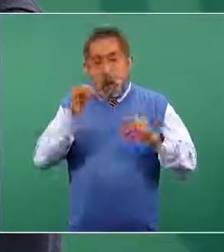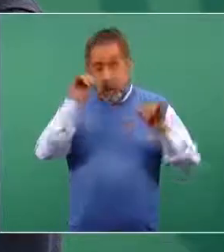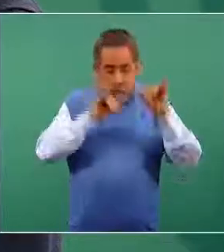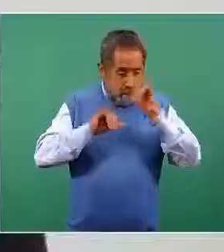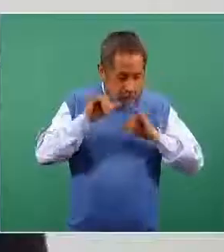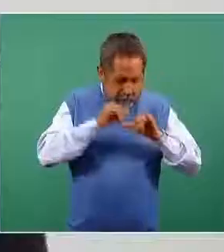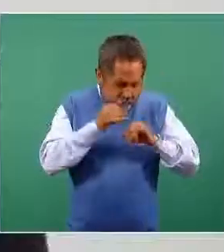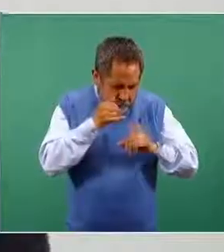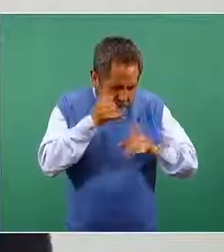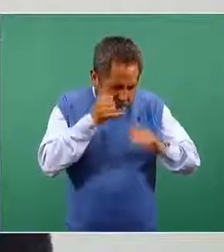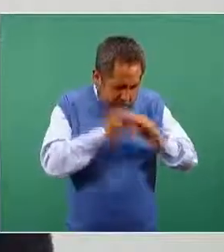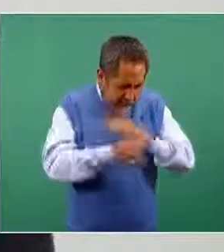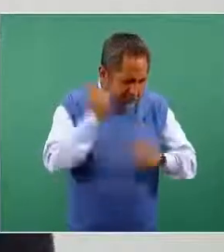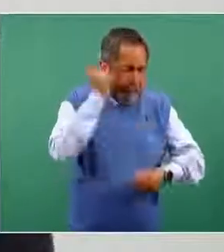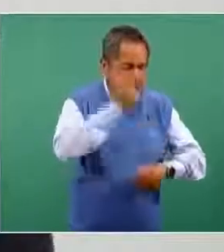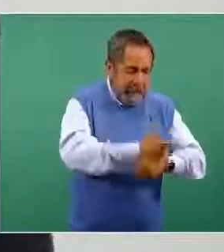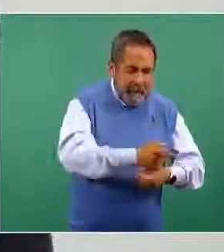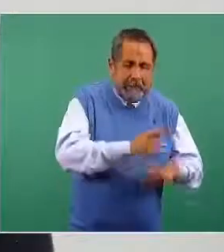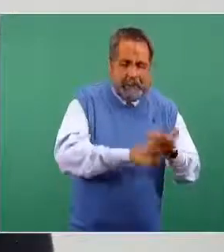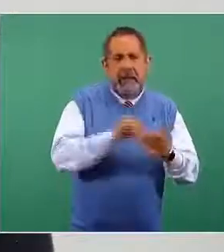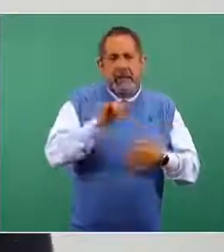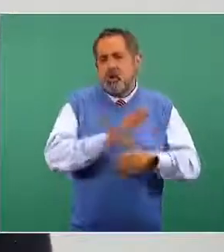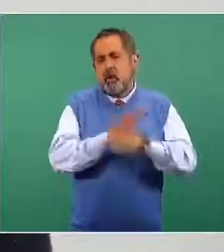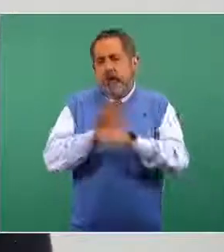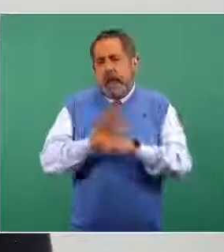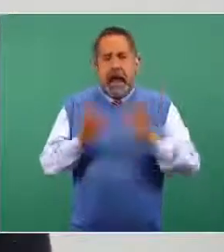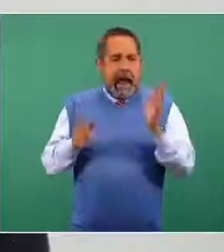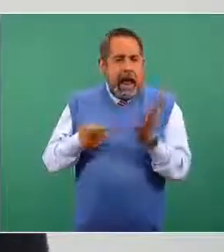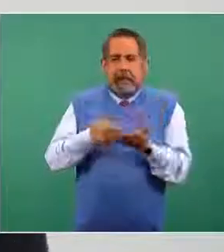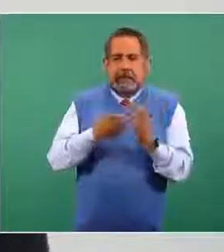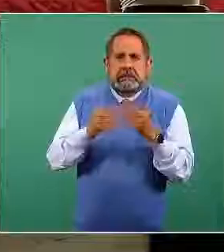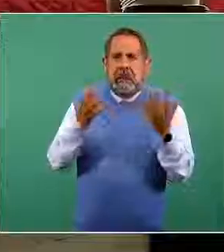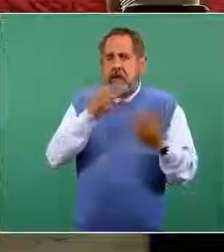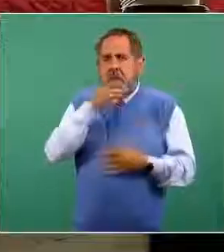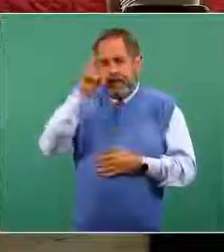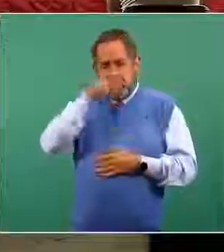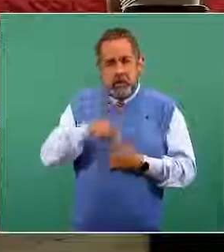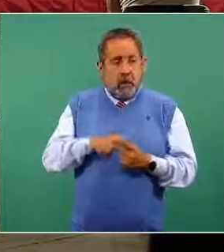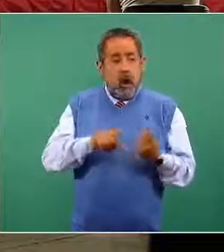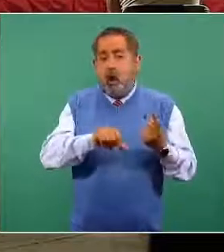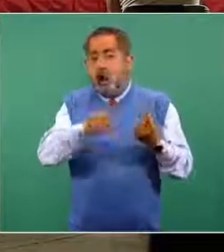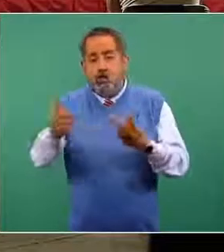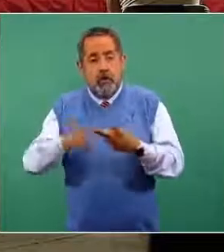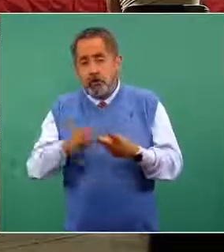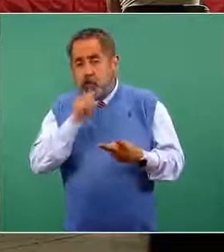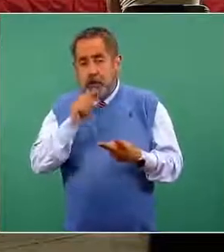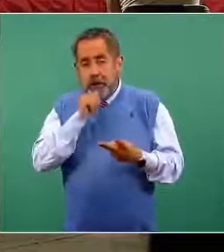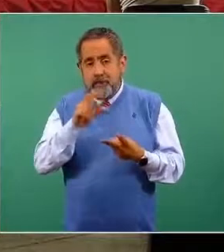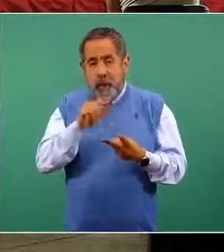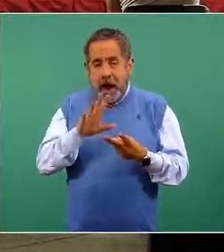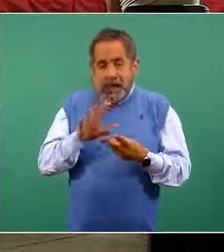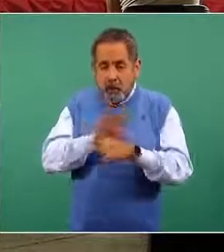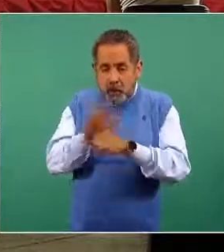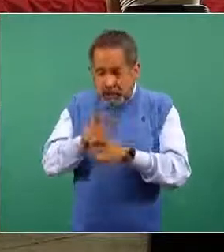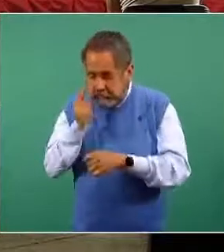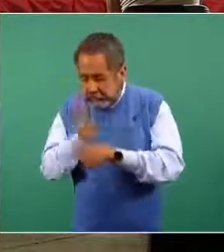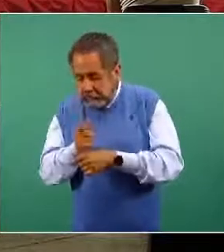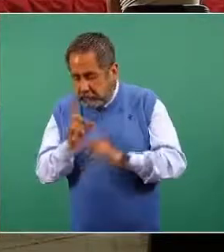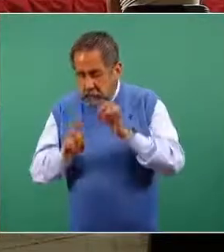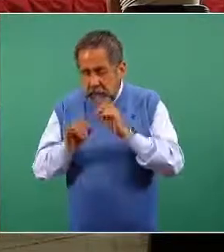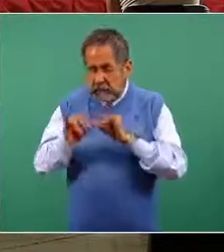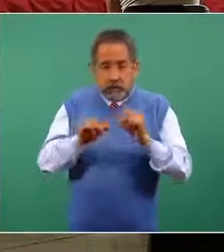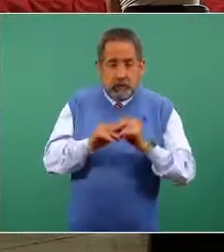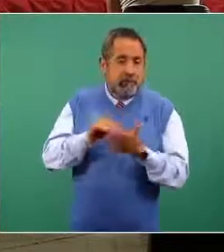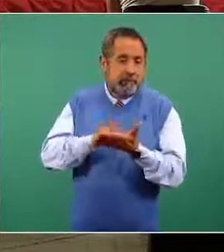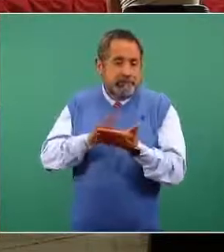laboratorio confirmada, entonces obviamente es una base que tiene ese enfoque. La base que en su momento procede de los registros